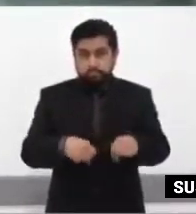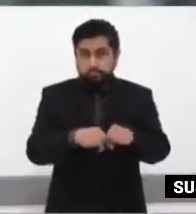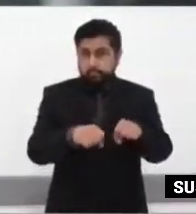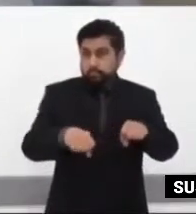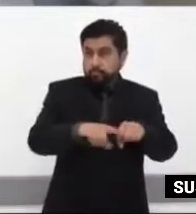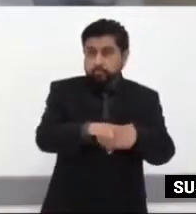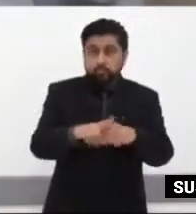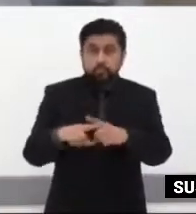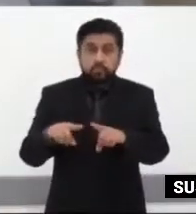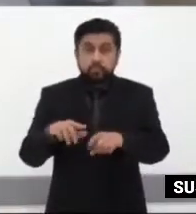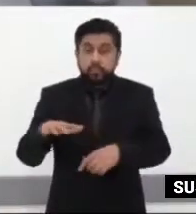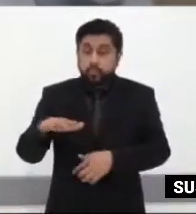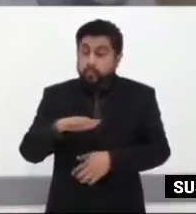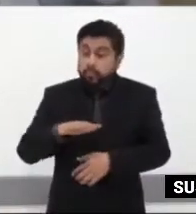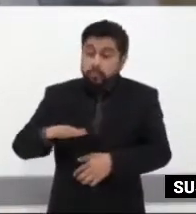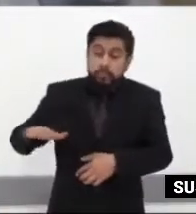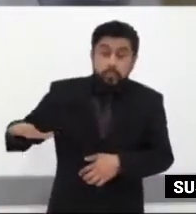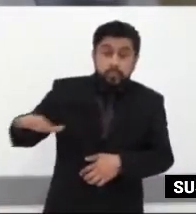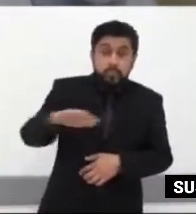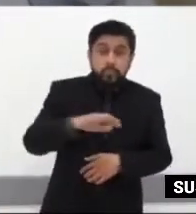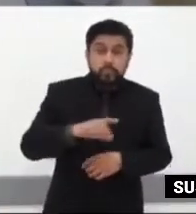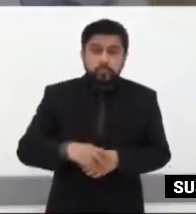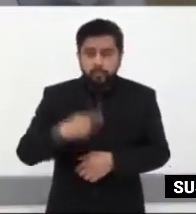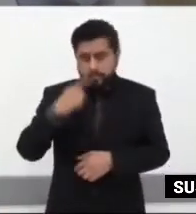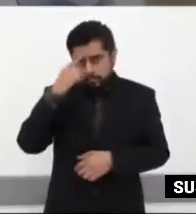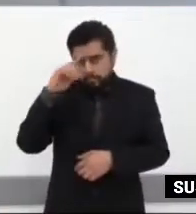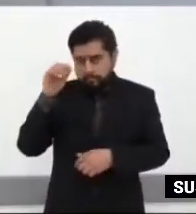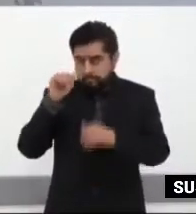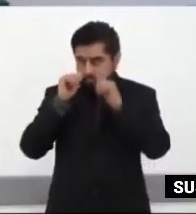pero todas las zonas son para 10 pacientes.